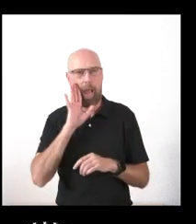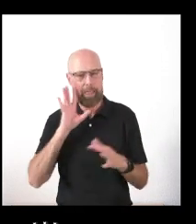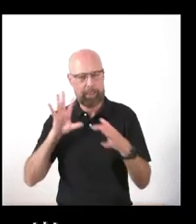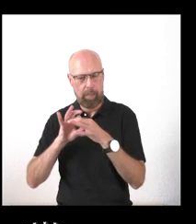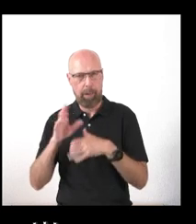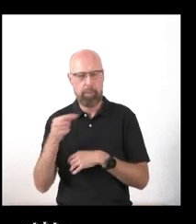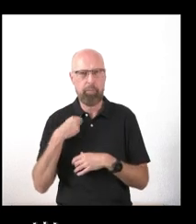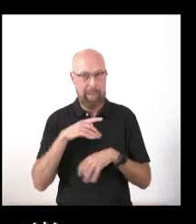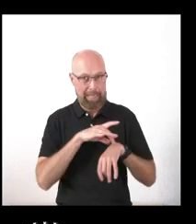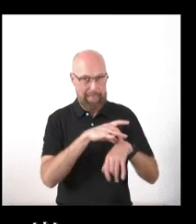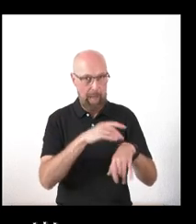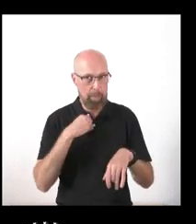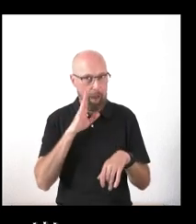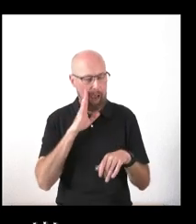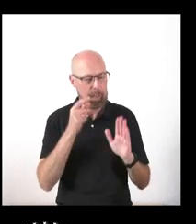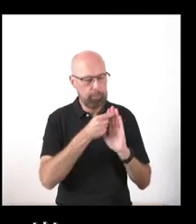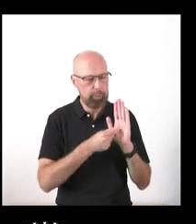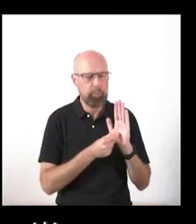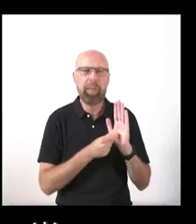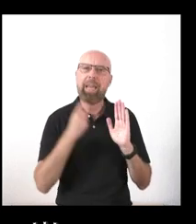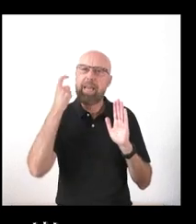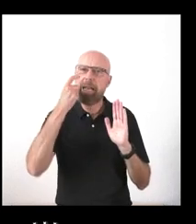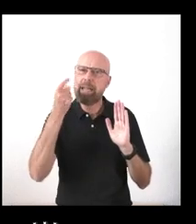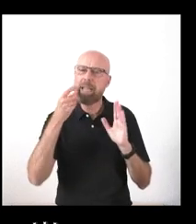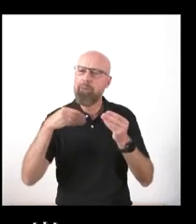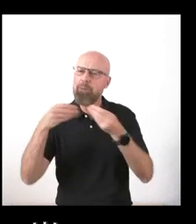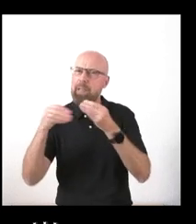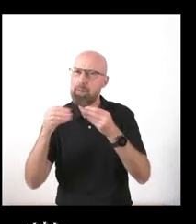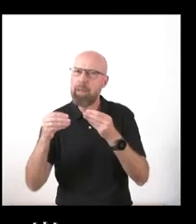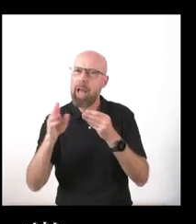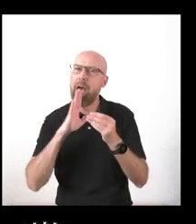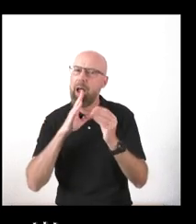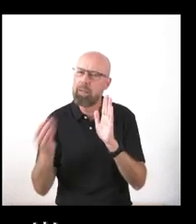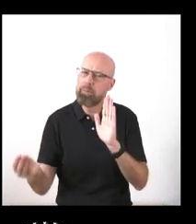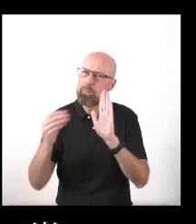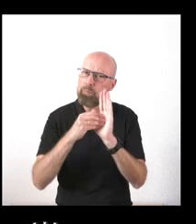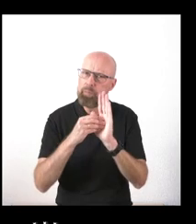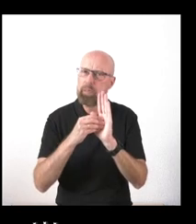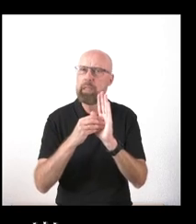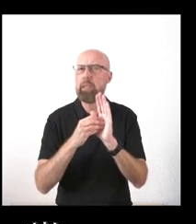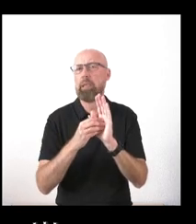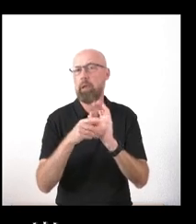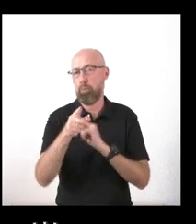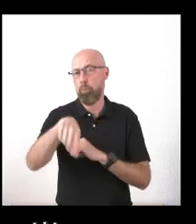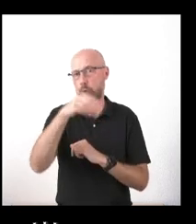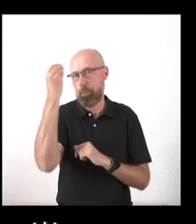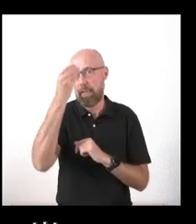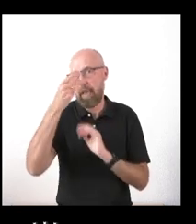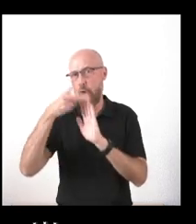van a intentar incluir alguna de las medidas de flexibilización que ustedes creen que están dentro de la Norma pero que